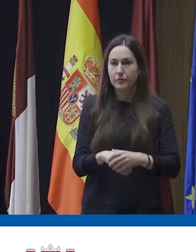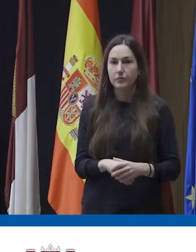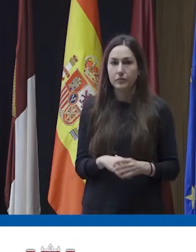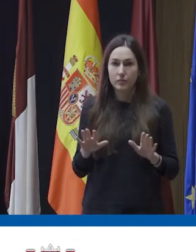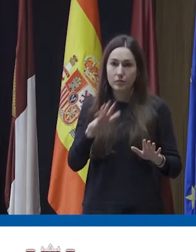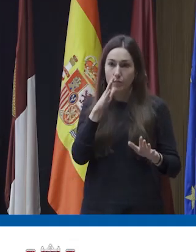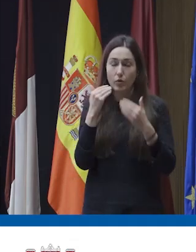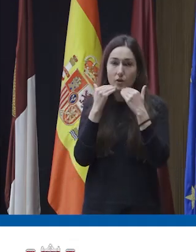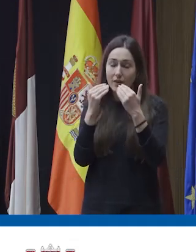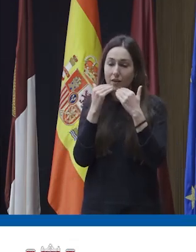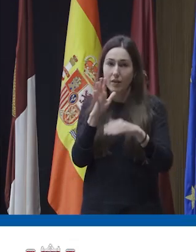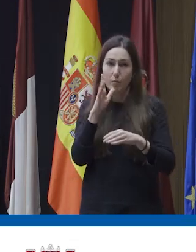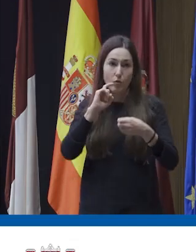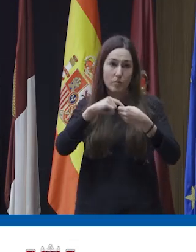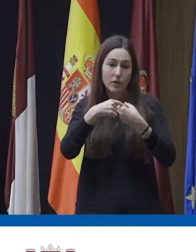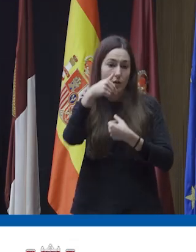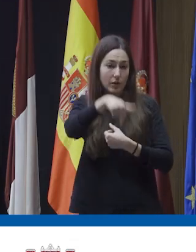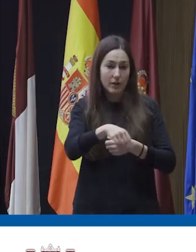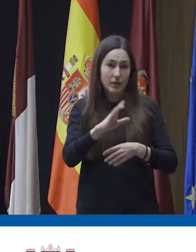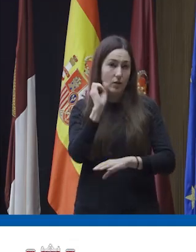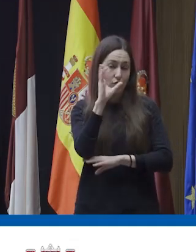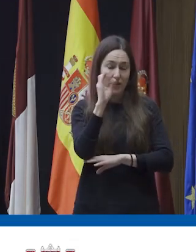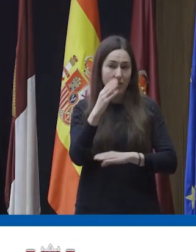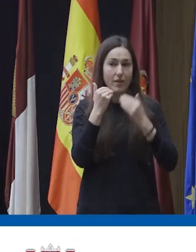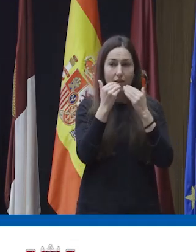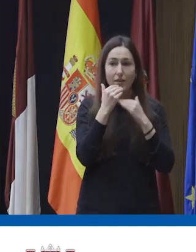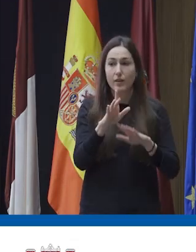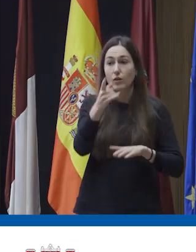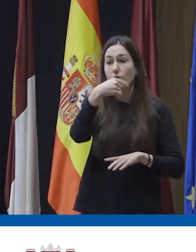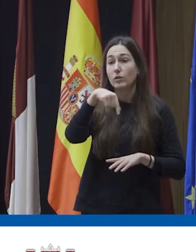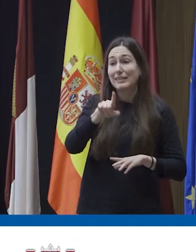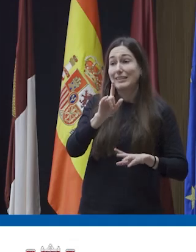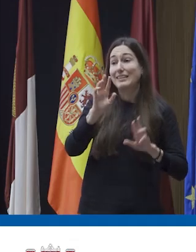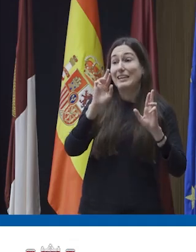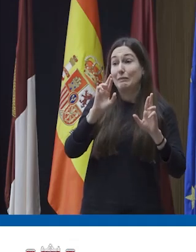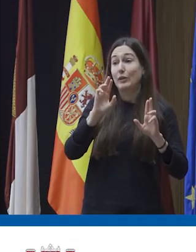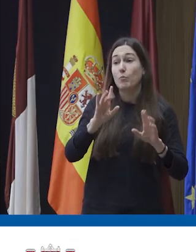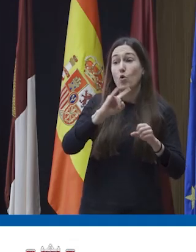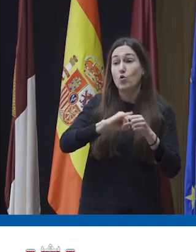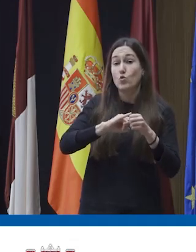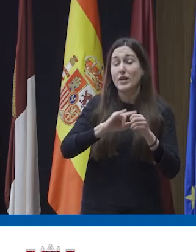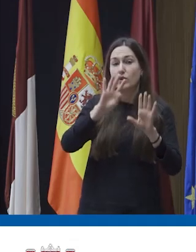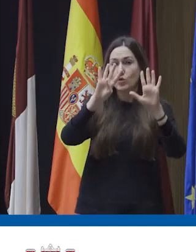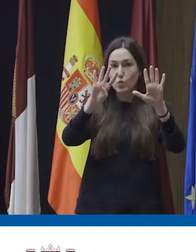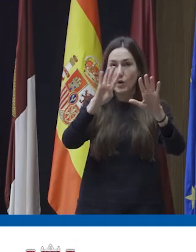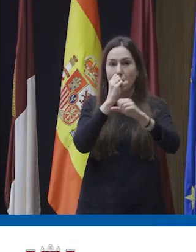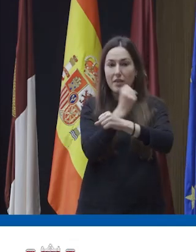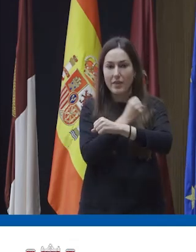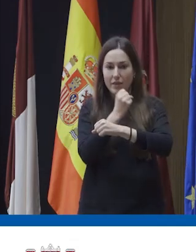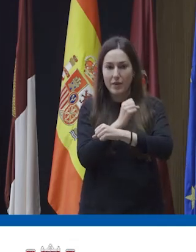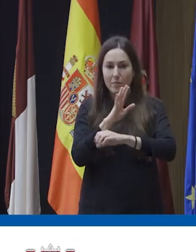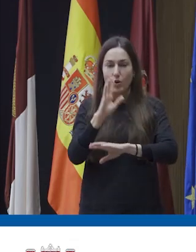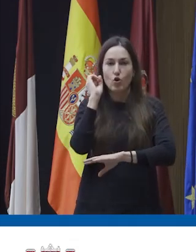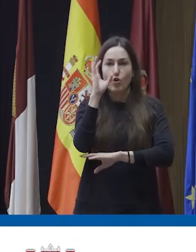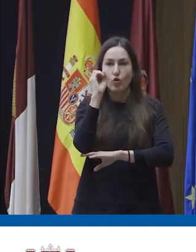Para agradecer su participación en el ciclo. Les esperamos el próximo lunes 9 de diciembre, una